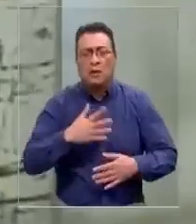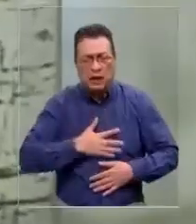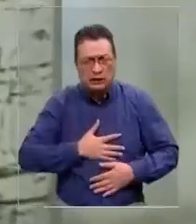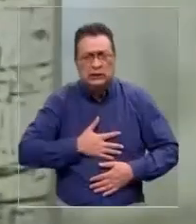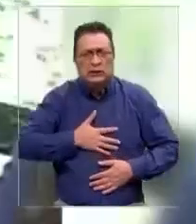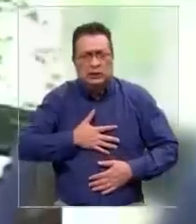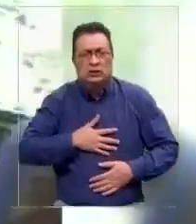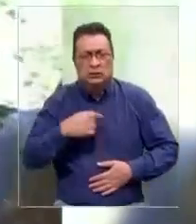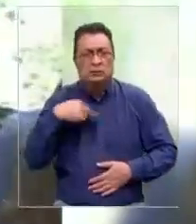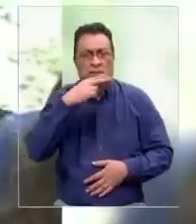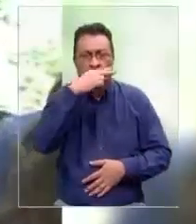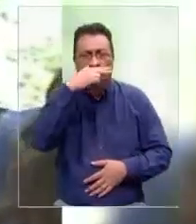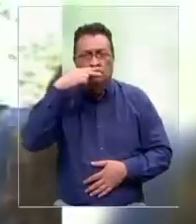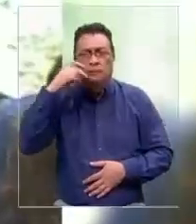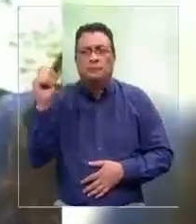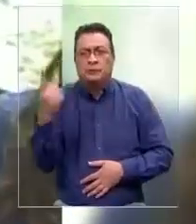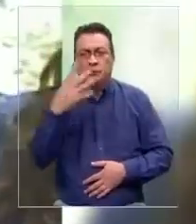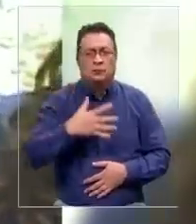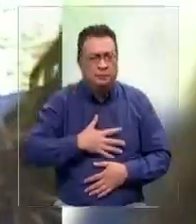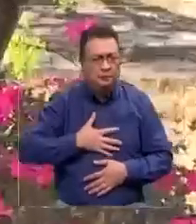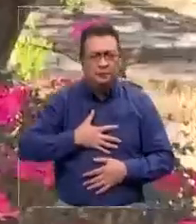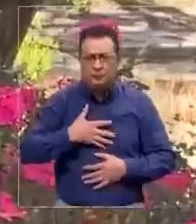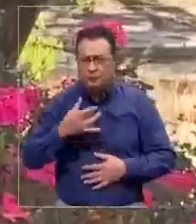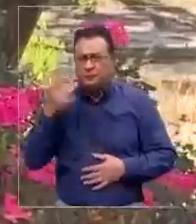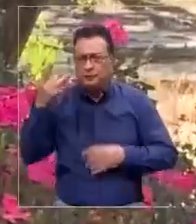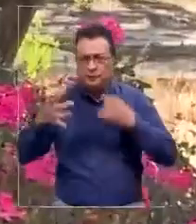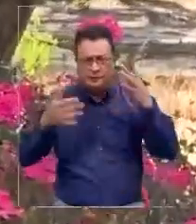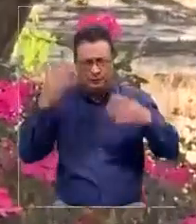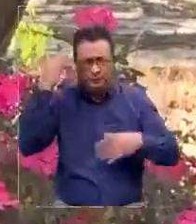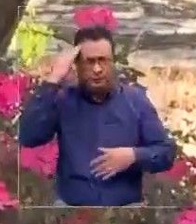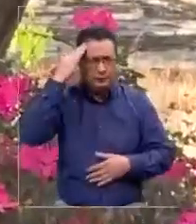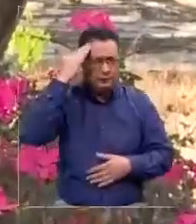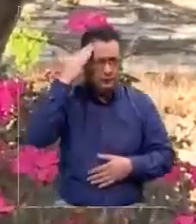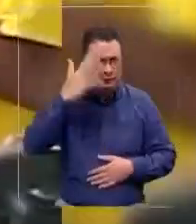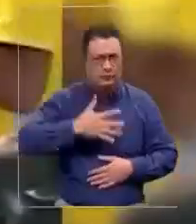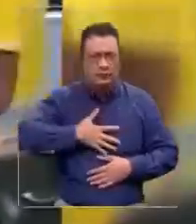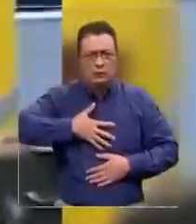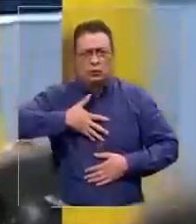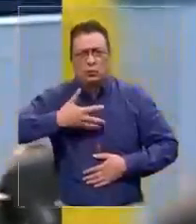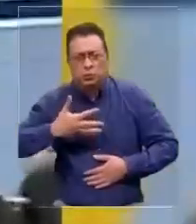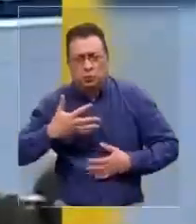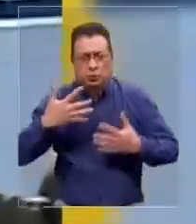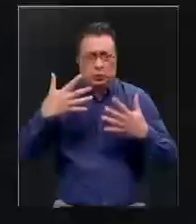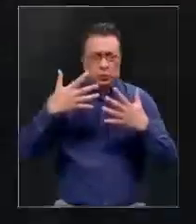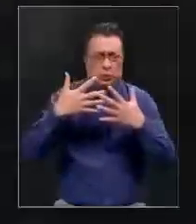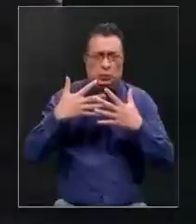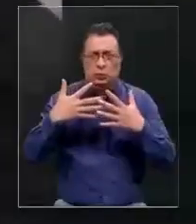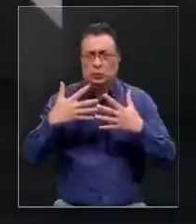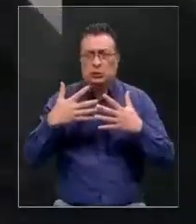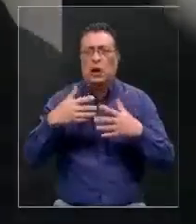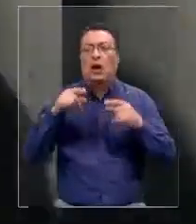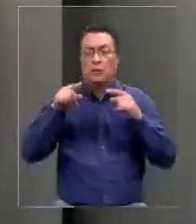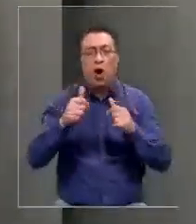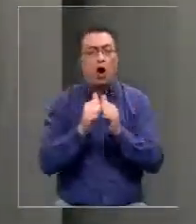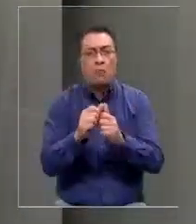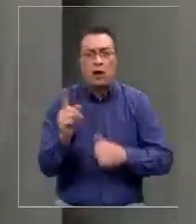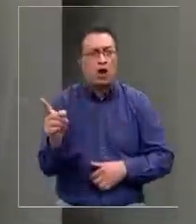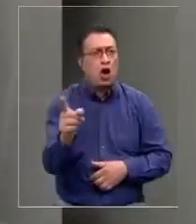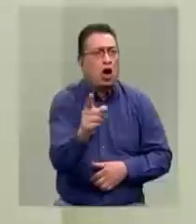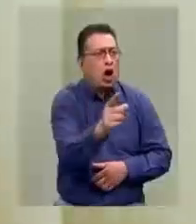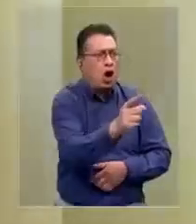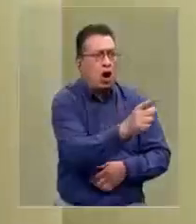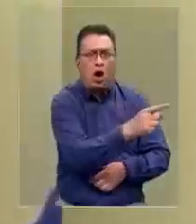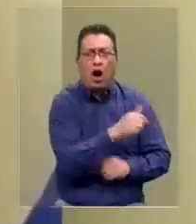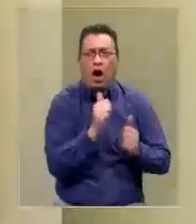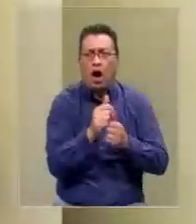síntomas, porque antes del olor empezamos a tener síntomas. Dolores de cabeza, náuseas. Vi a todos mis compañeros ya intoxicados, la gran